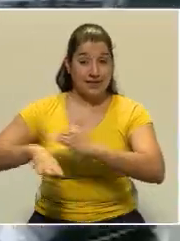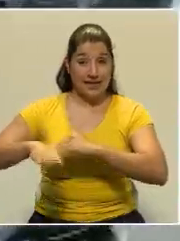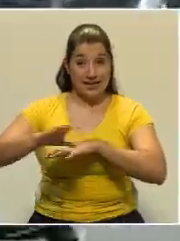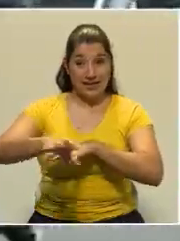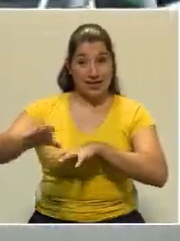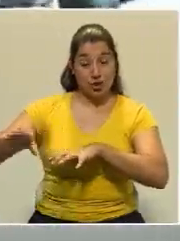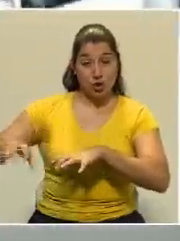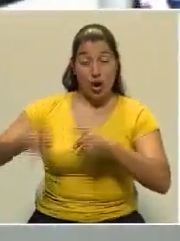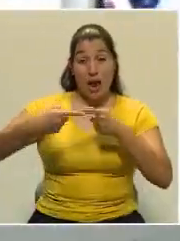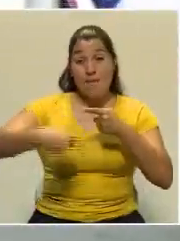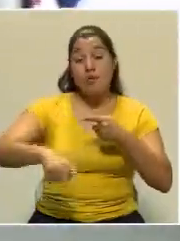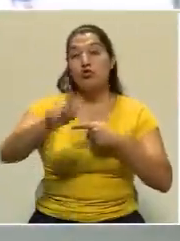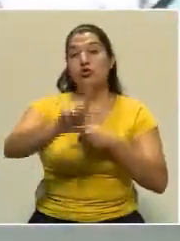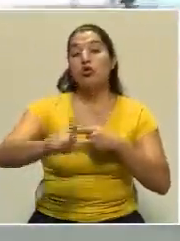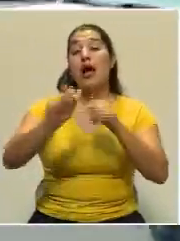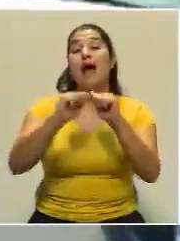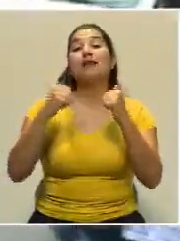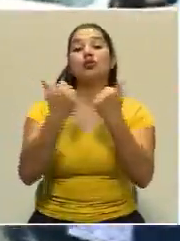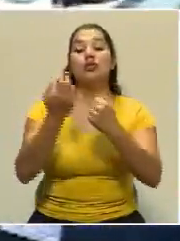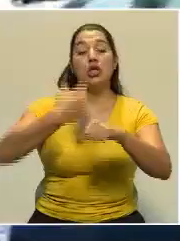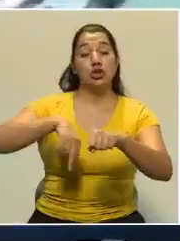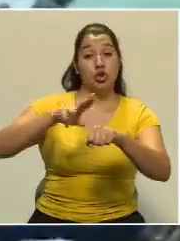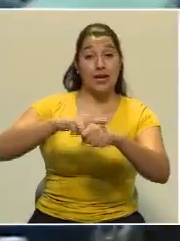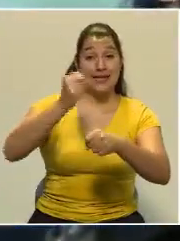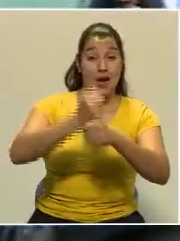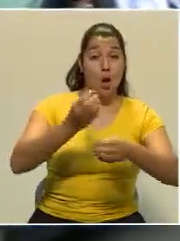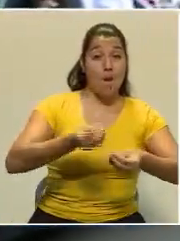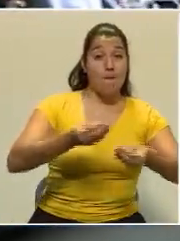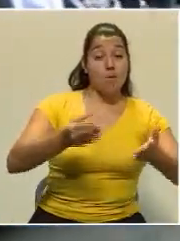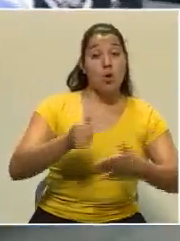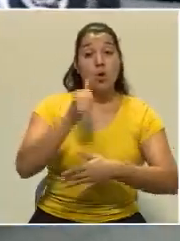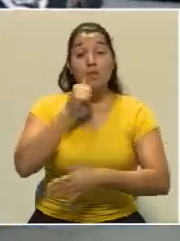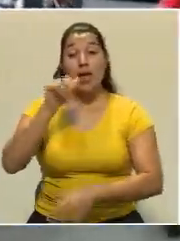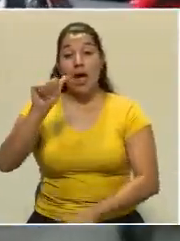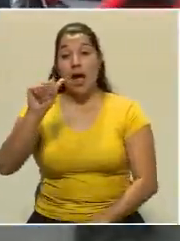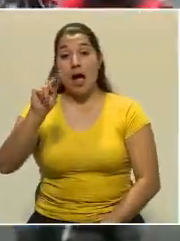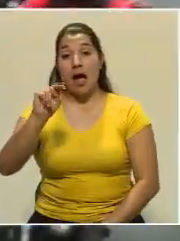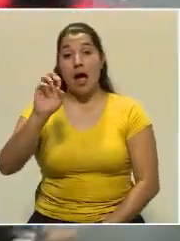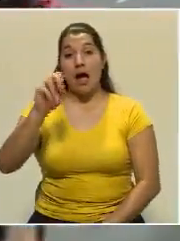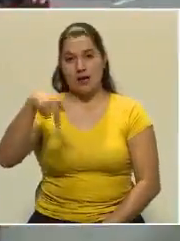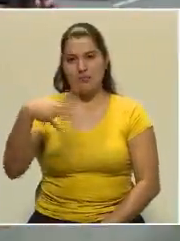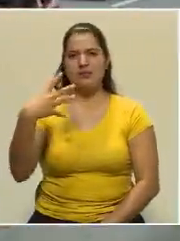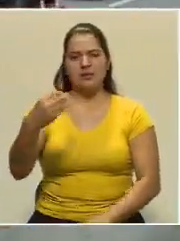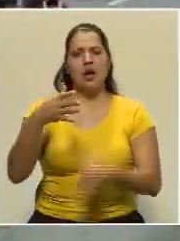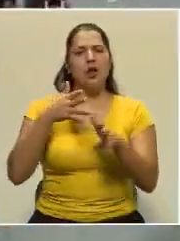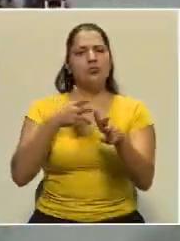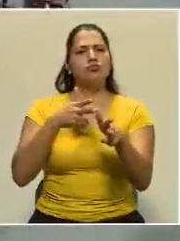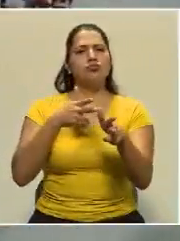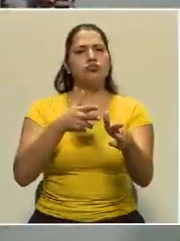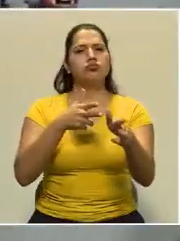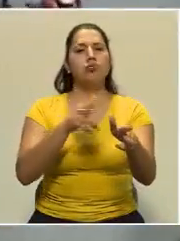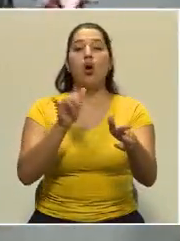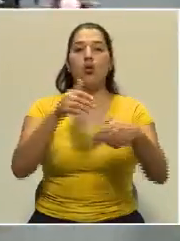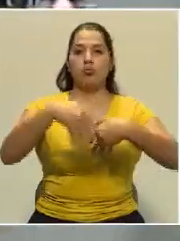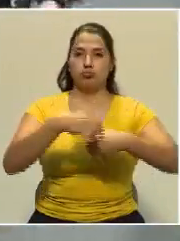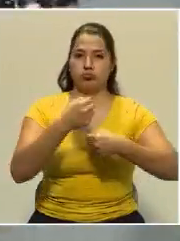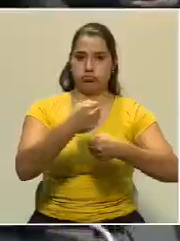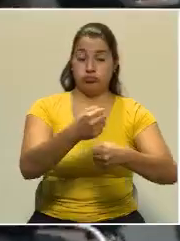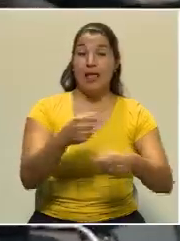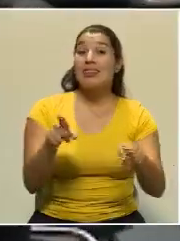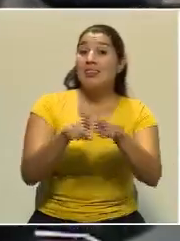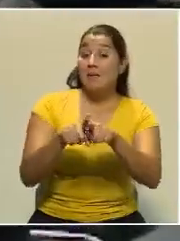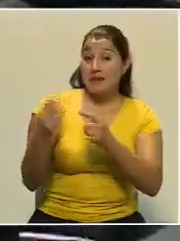el próximo lunes, la Asociación Nacional de Empleados Públicos y Privados, ANEP, saldrá a manifestarse en sus vehículos. Junto a ellos se espera, en